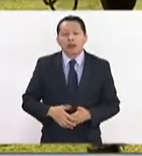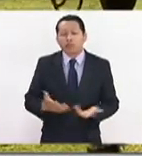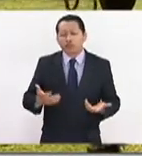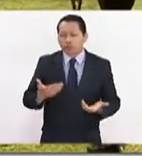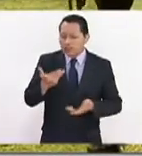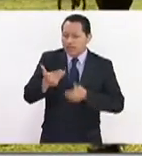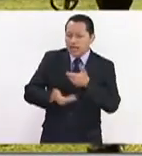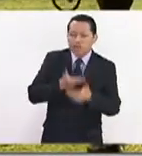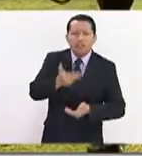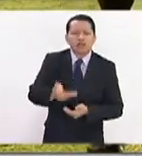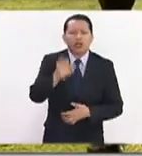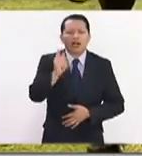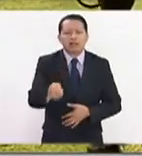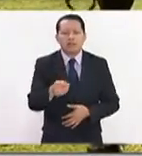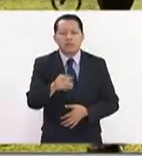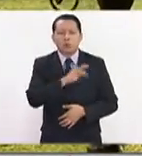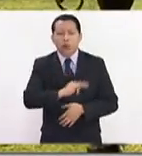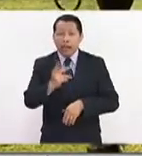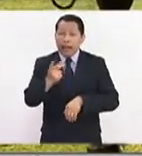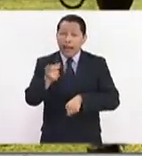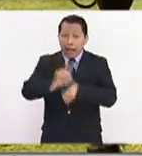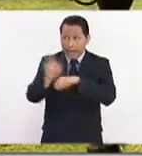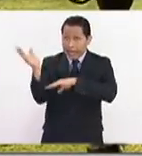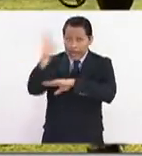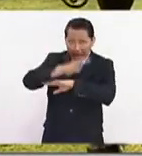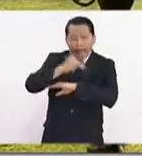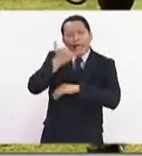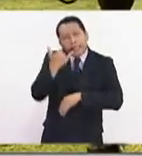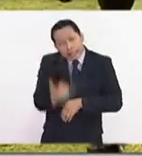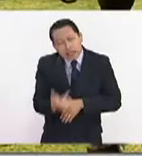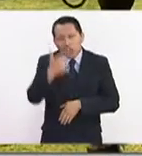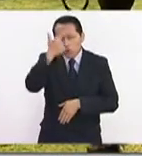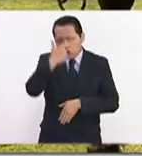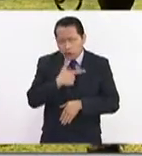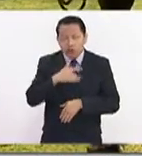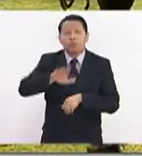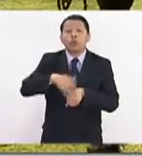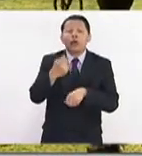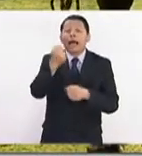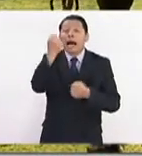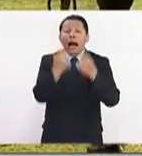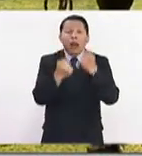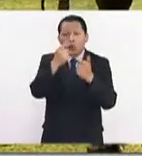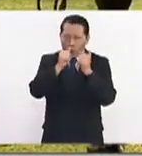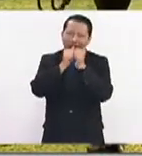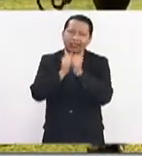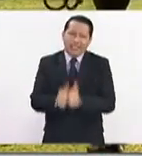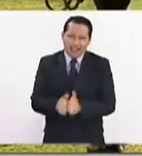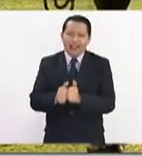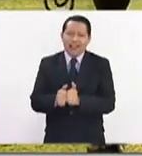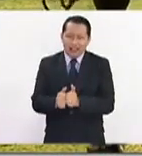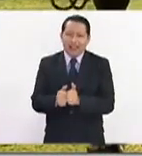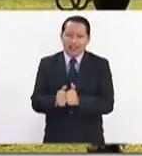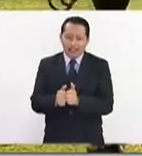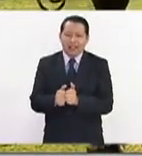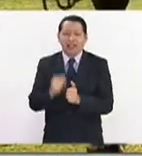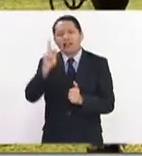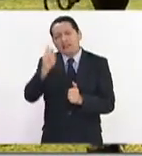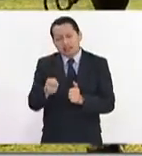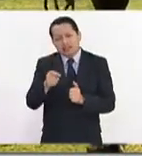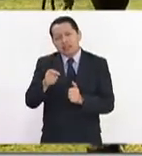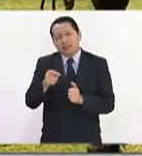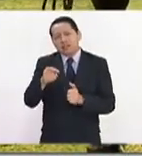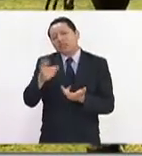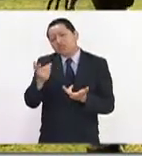damos es casi de día y de noche. Como lo comentaste, alguna gente se queda. La cual que viene de entrada por salida,